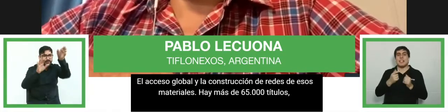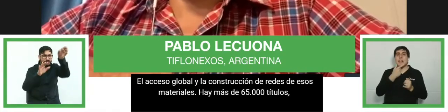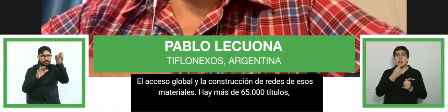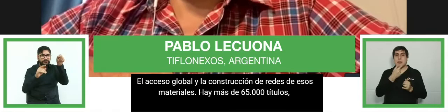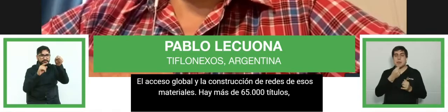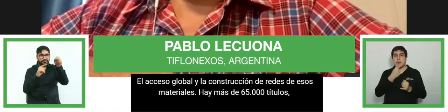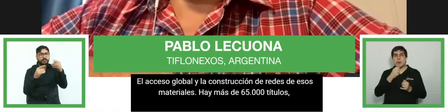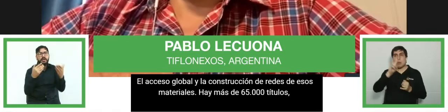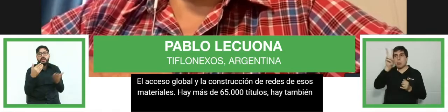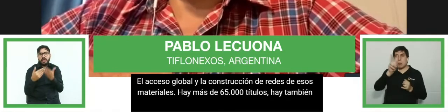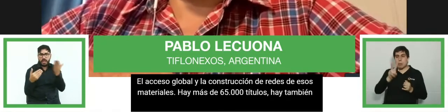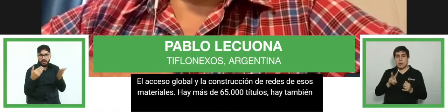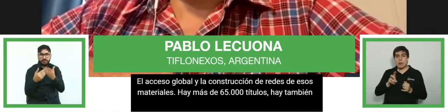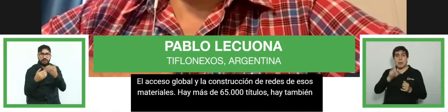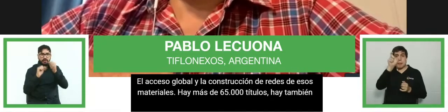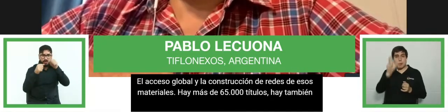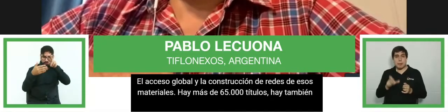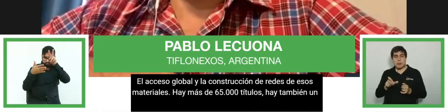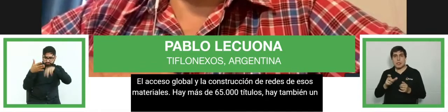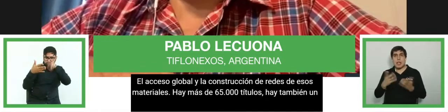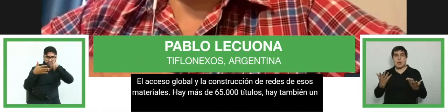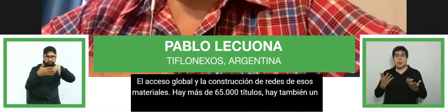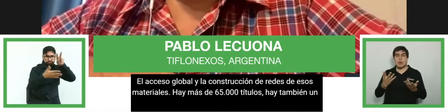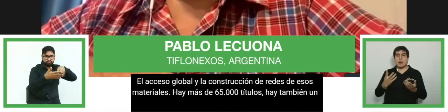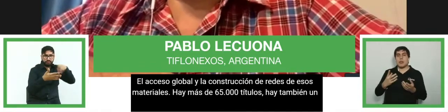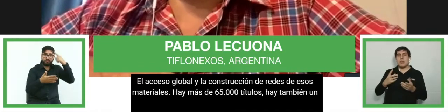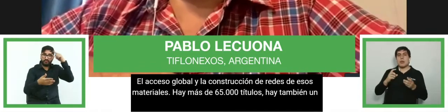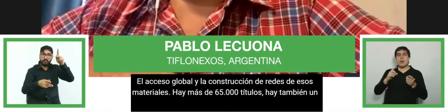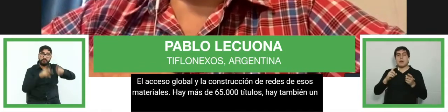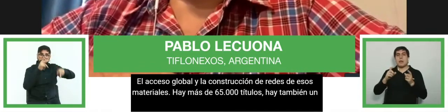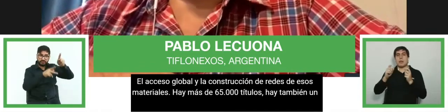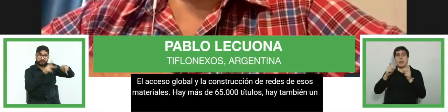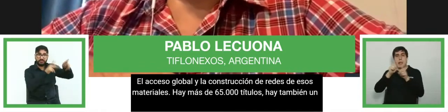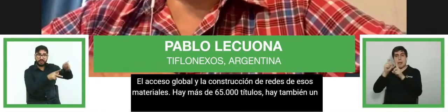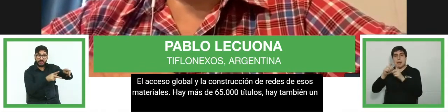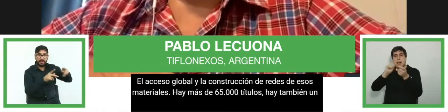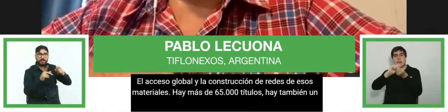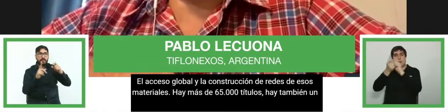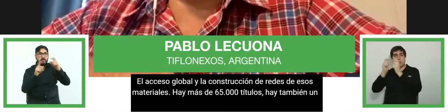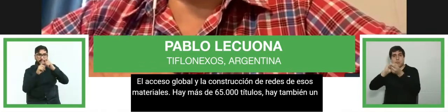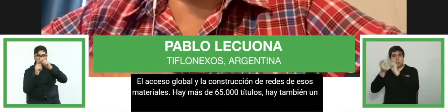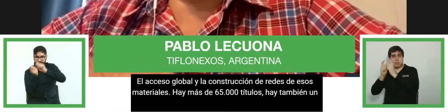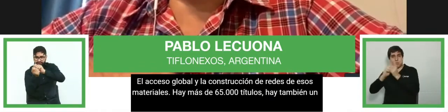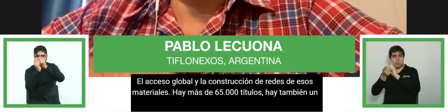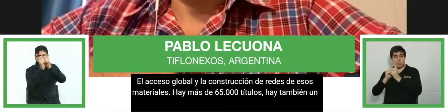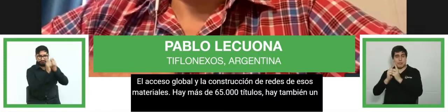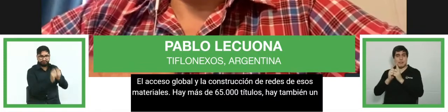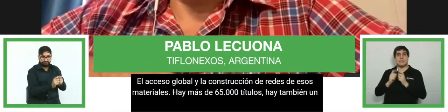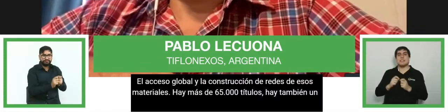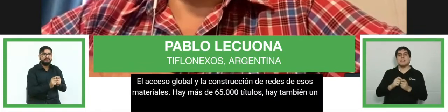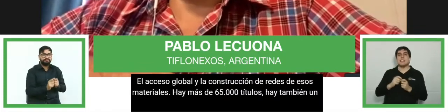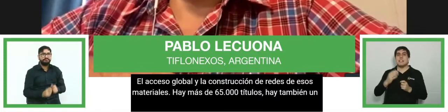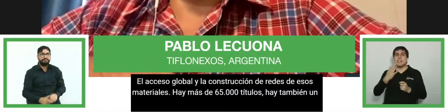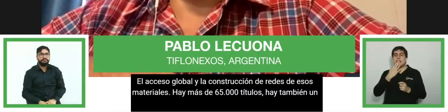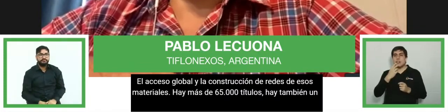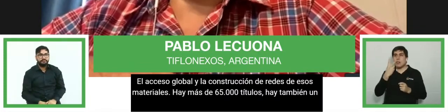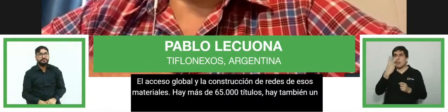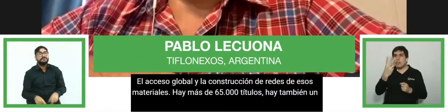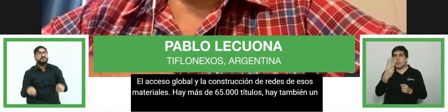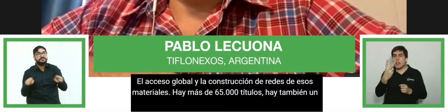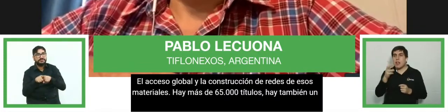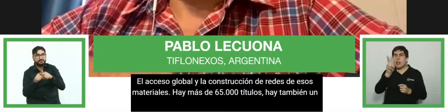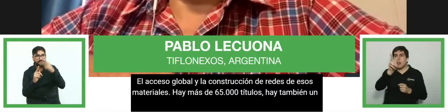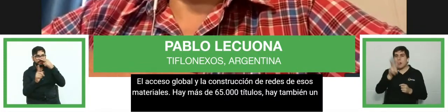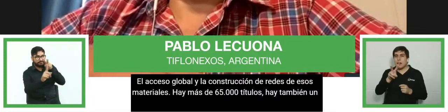la lectura a personas con dislexia que pueden ver el texto en pantalla al mismo tiempo que lo escuchan